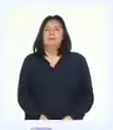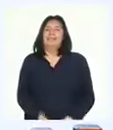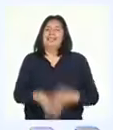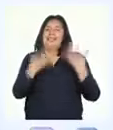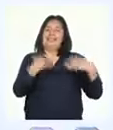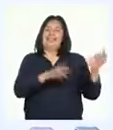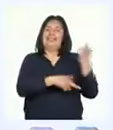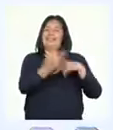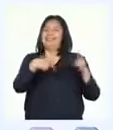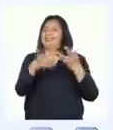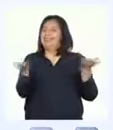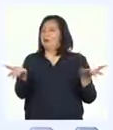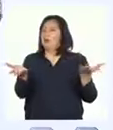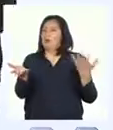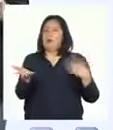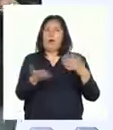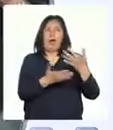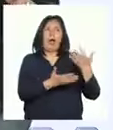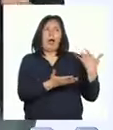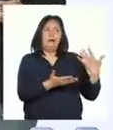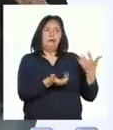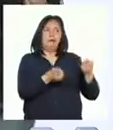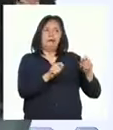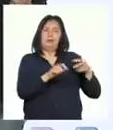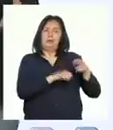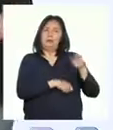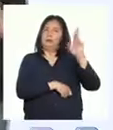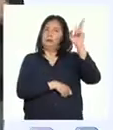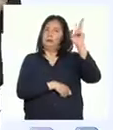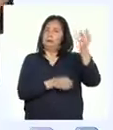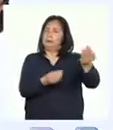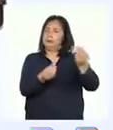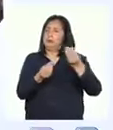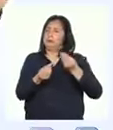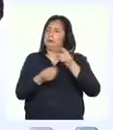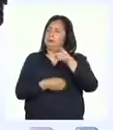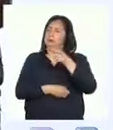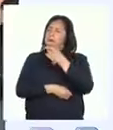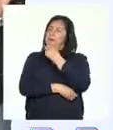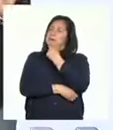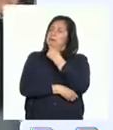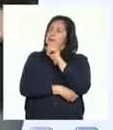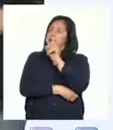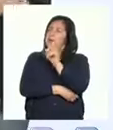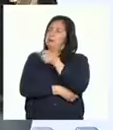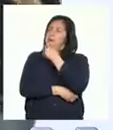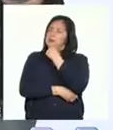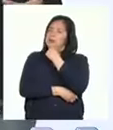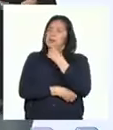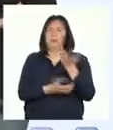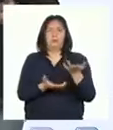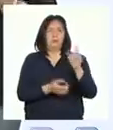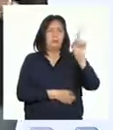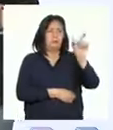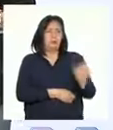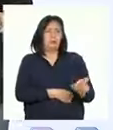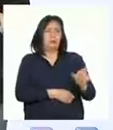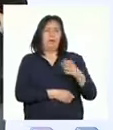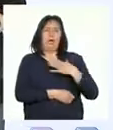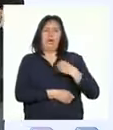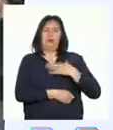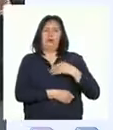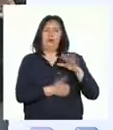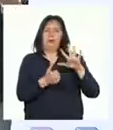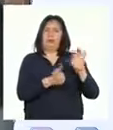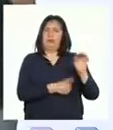Ya estamos de regreso. Antes de irnos a la pausa, la profesora nos dejó con esta curiosa pregunta. Una persona de